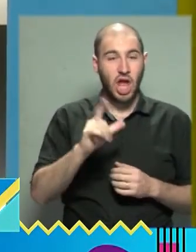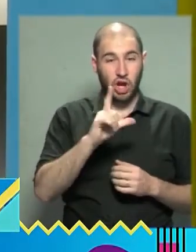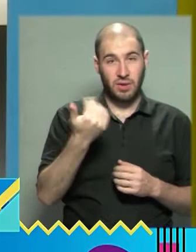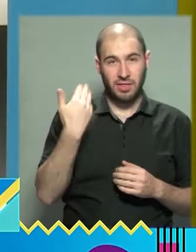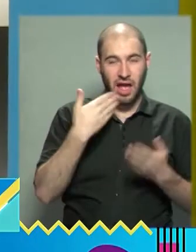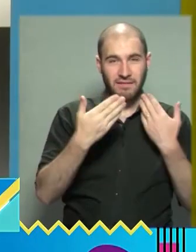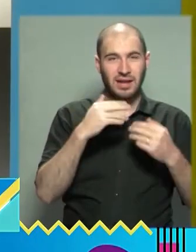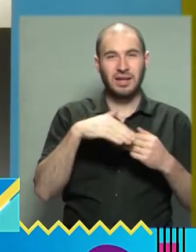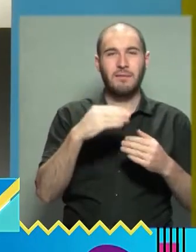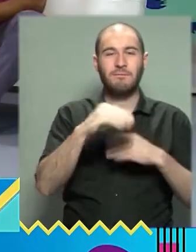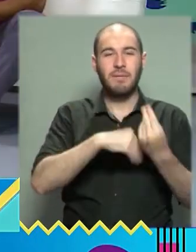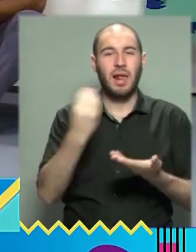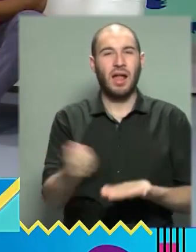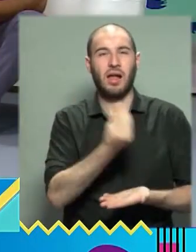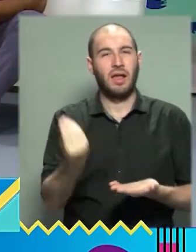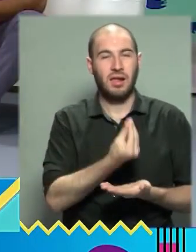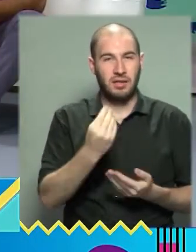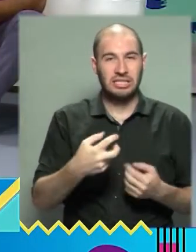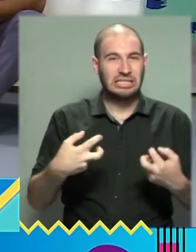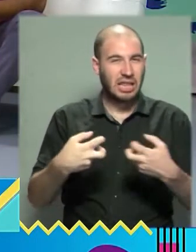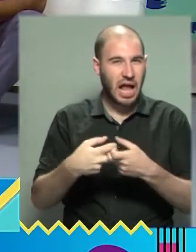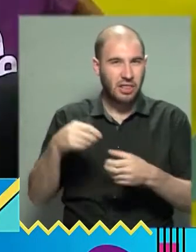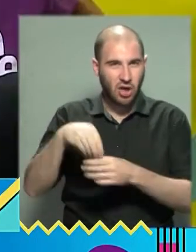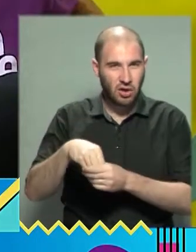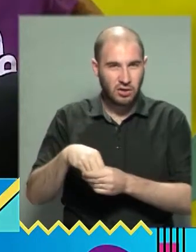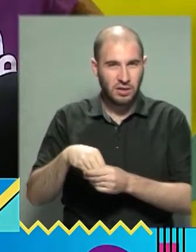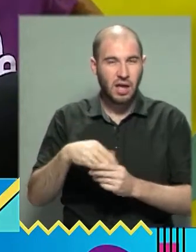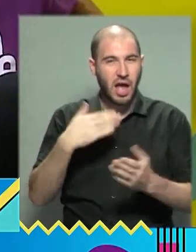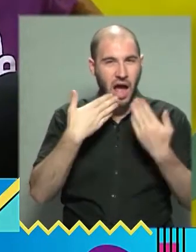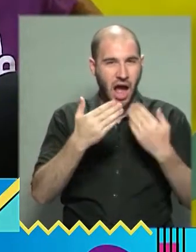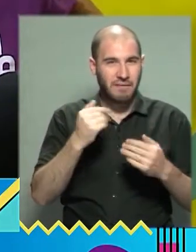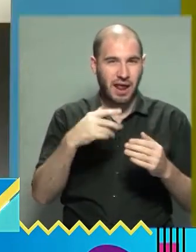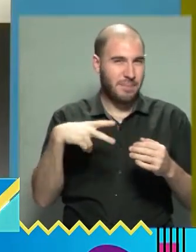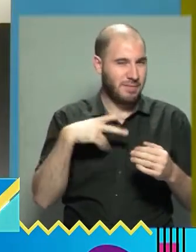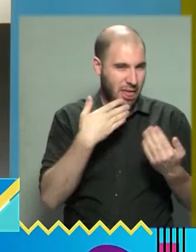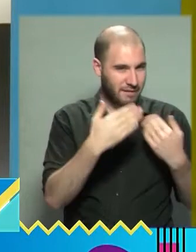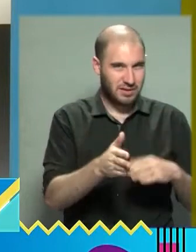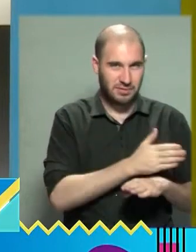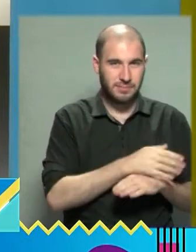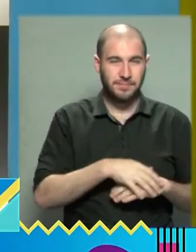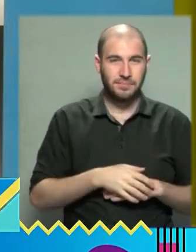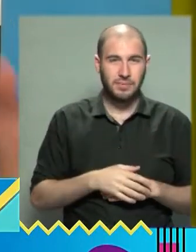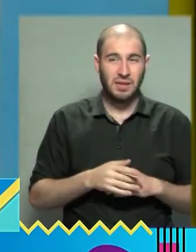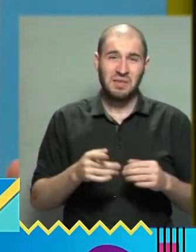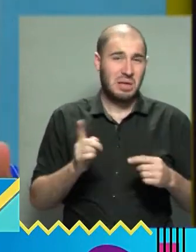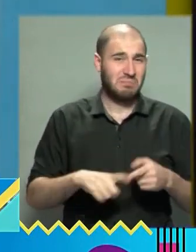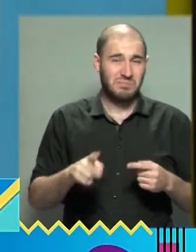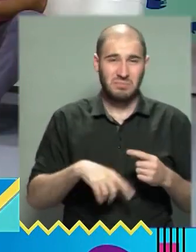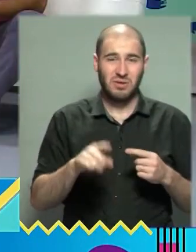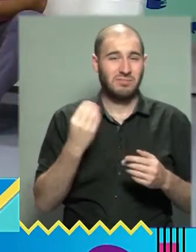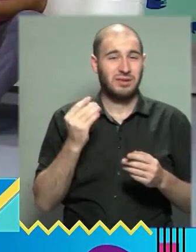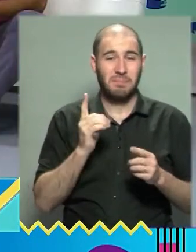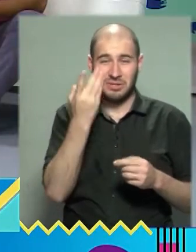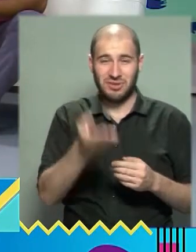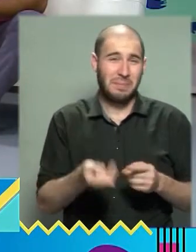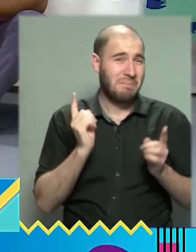hablábamos de nepotismo acá en el programa. Y en los gremios, o sea, lo hablábamos con cara afuera, se repiten muchísimo los nombres, y